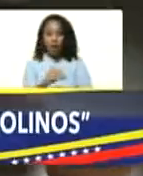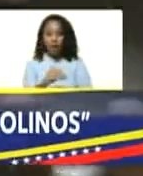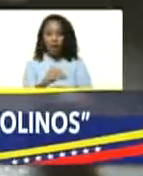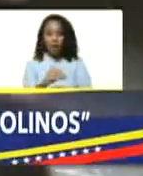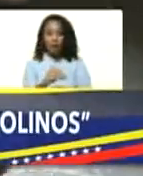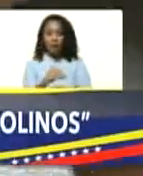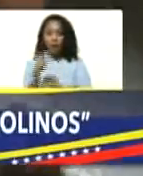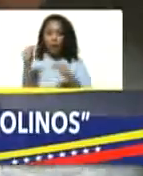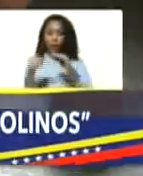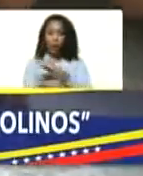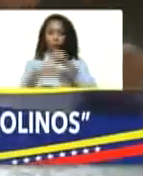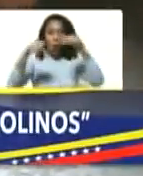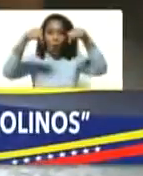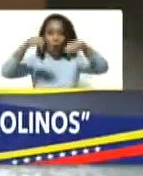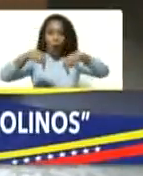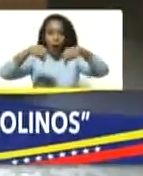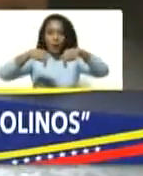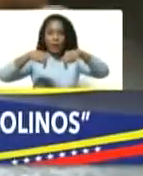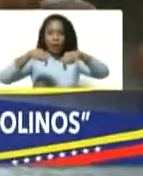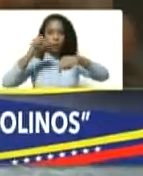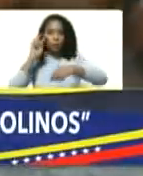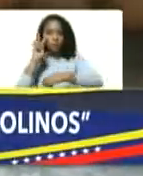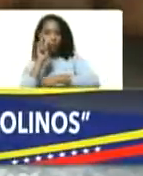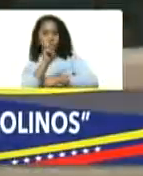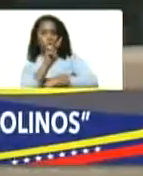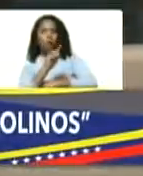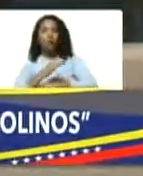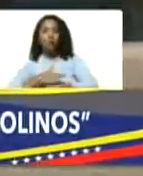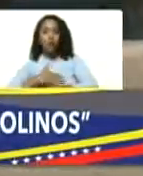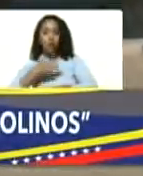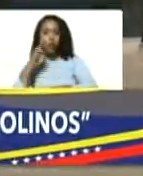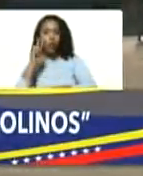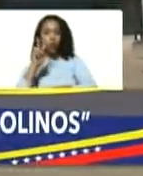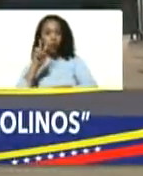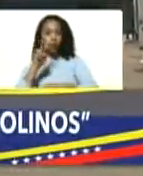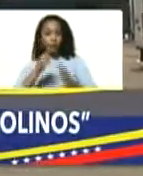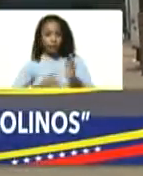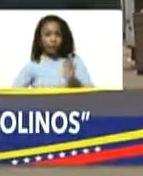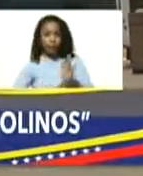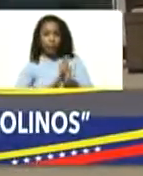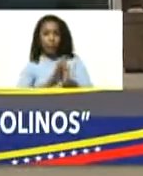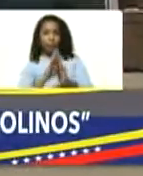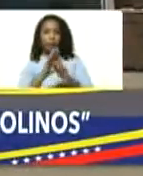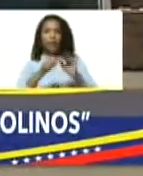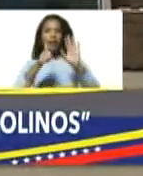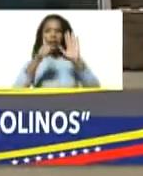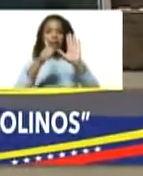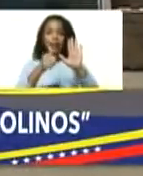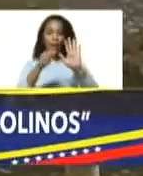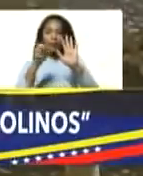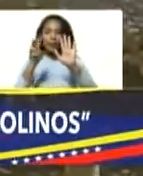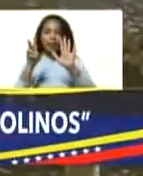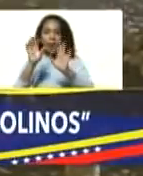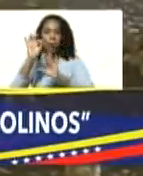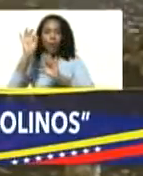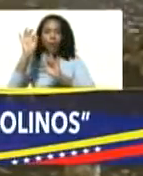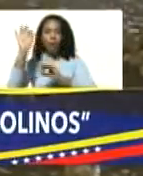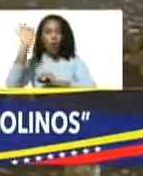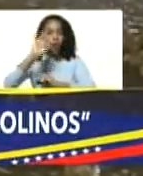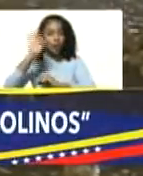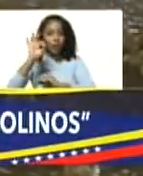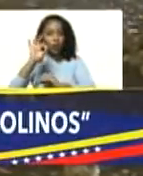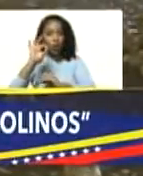hoy nos proyectan que podemos crecer un 6 hasta el 7 por ciento del producto